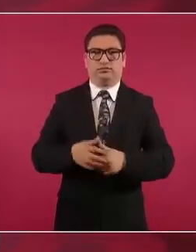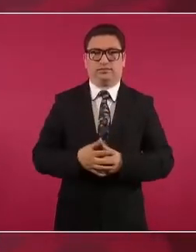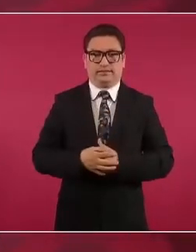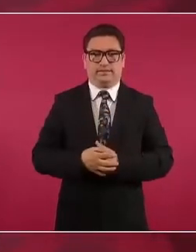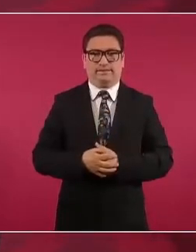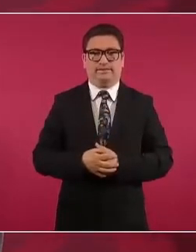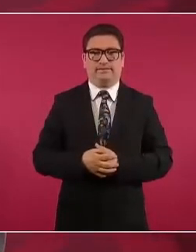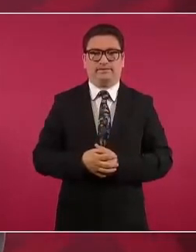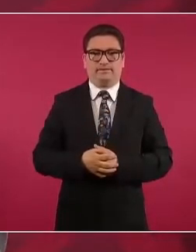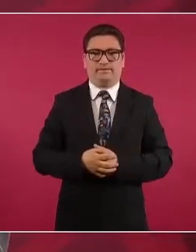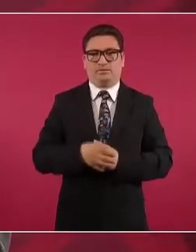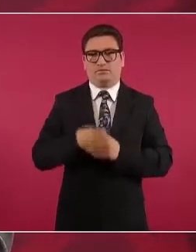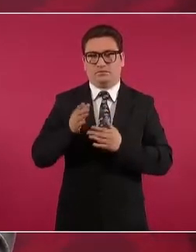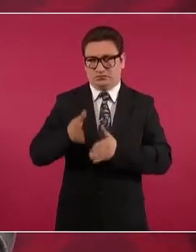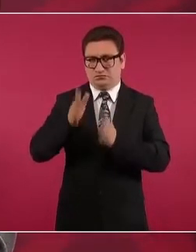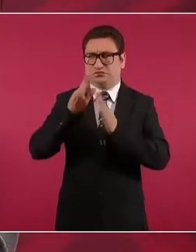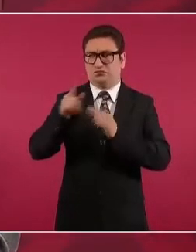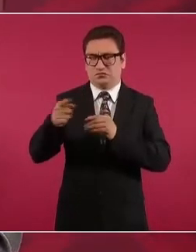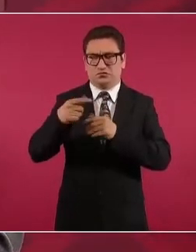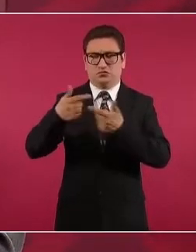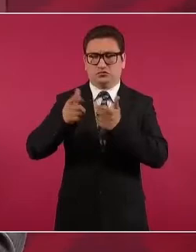Y que siga habiendo oposición.